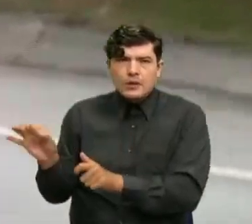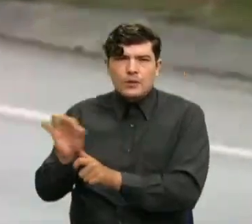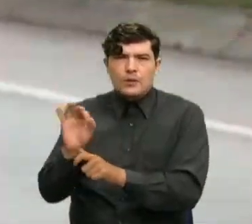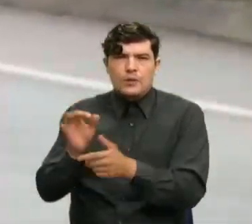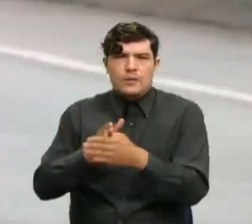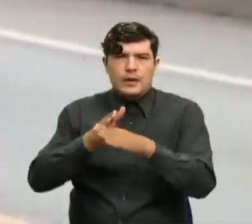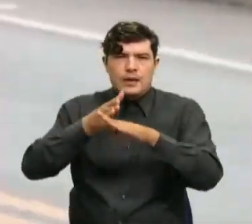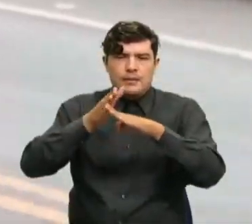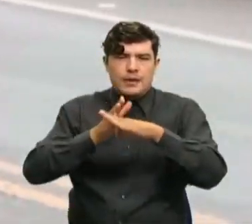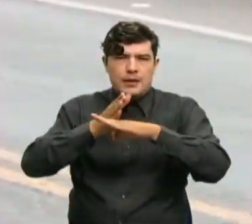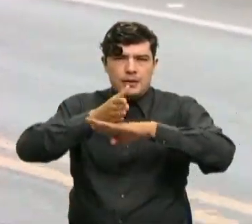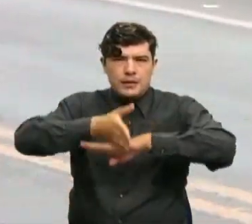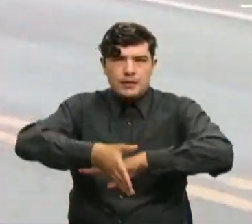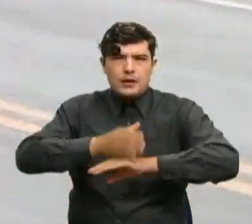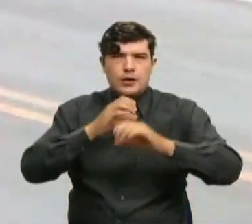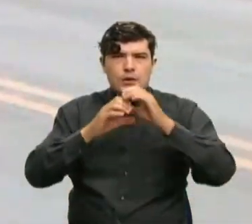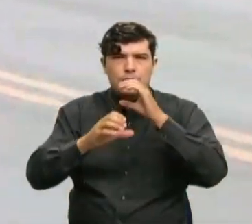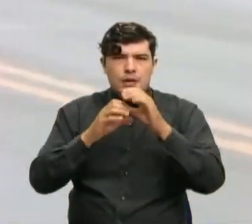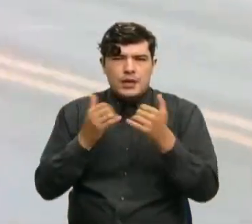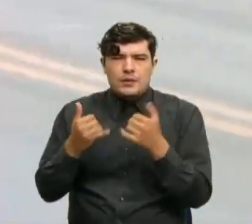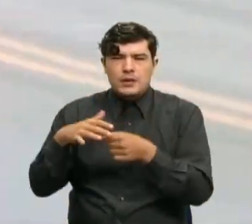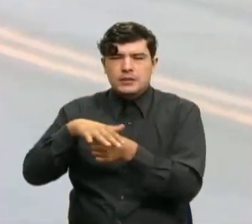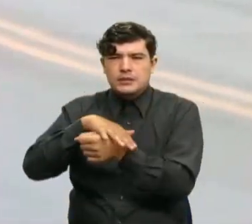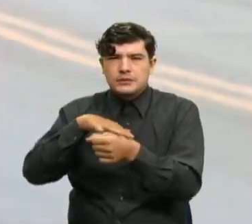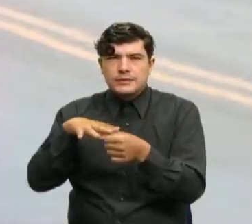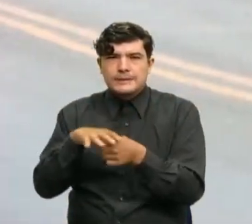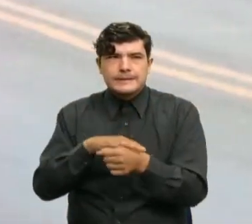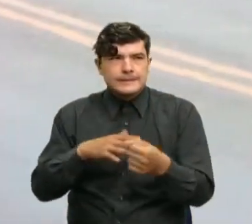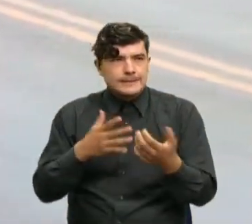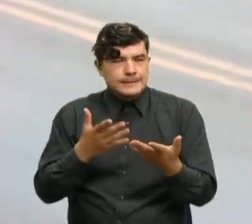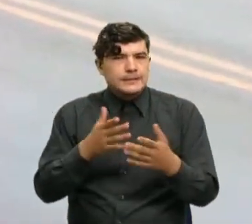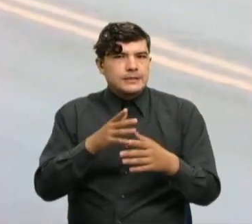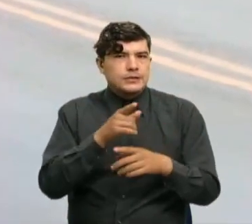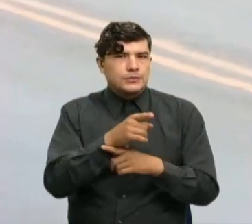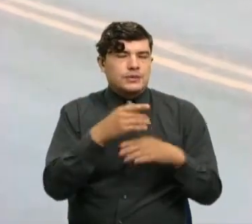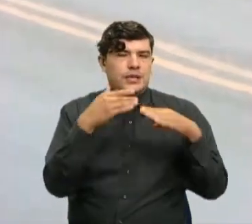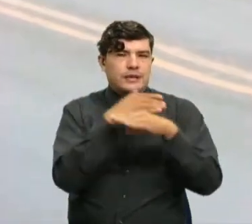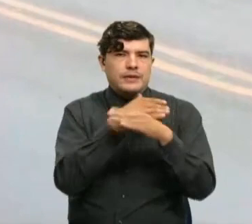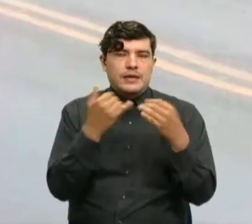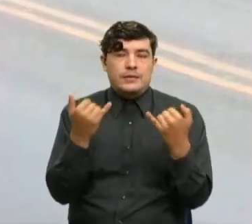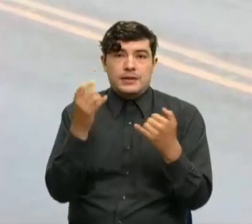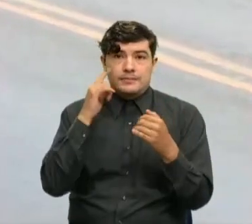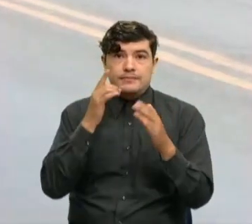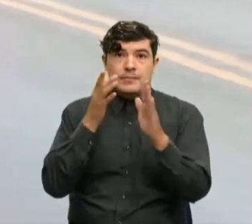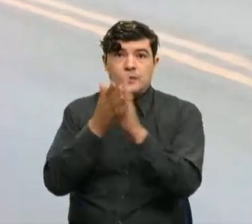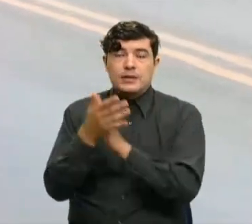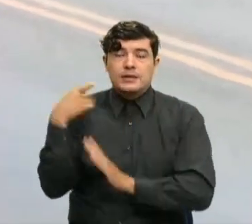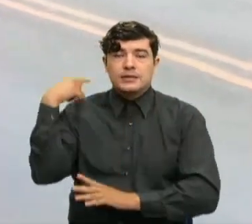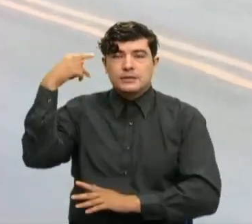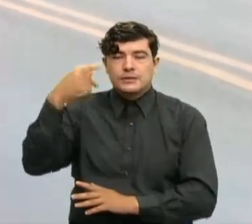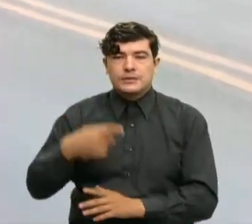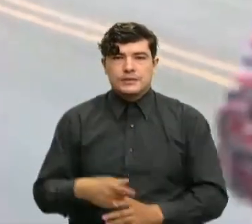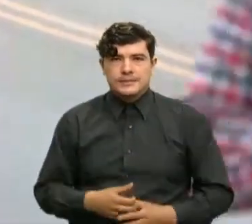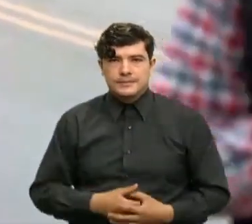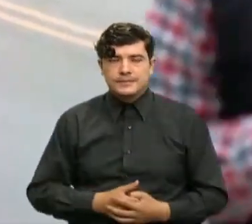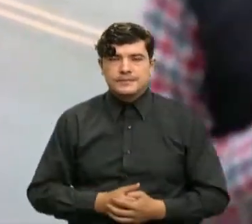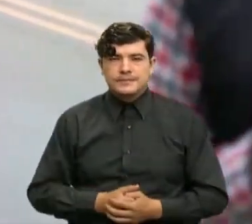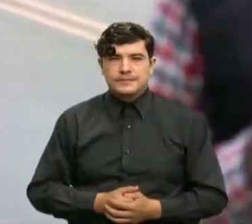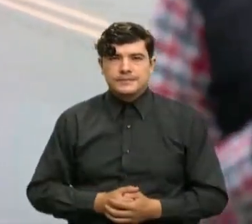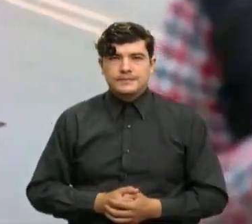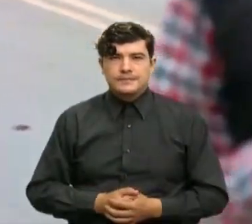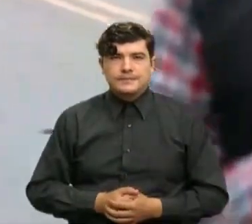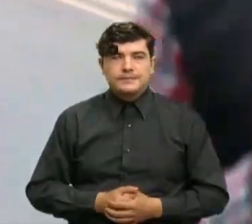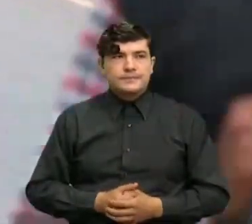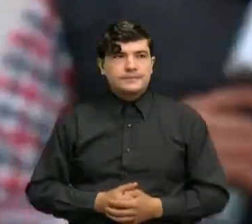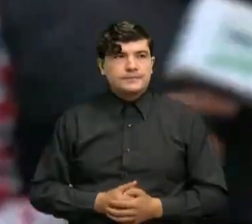medios de comunicación, quedamos en medio de esta situación y en medio de esta vía. Aquí está la crónica de la jornada y cómo se desarrolló este paro aquí en la